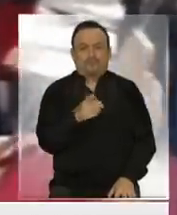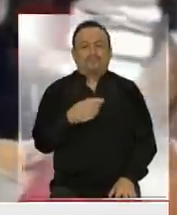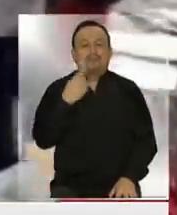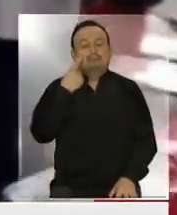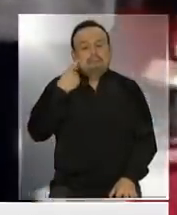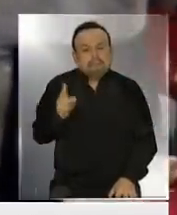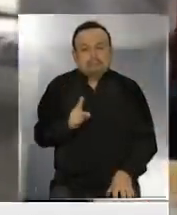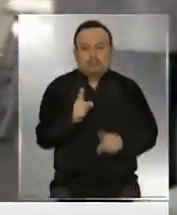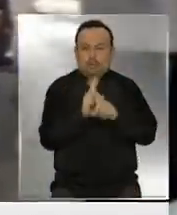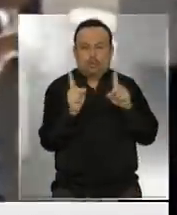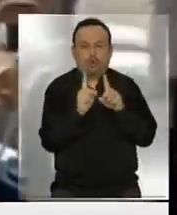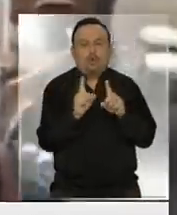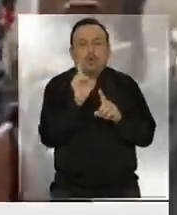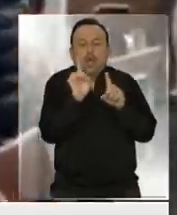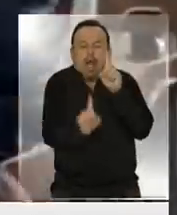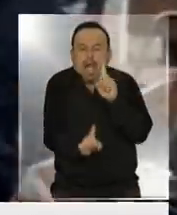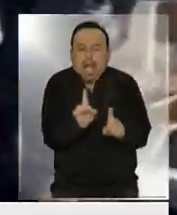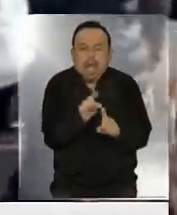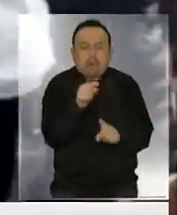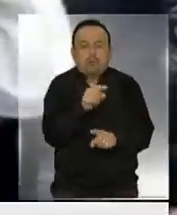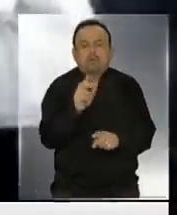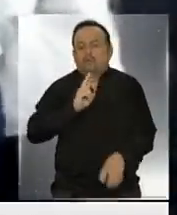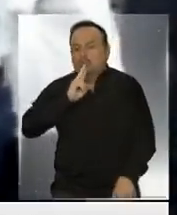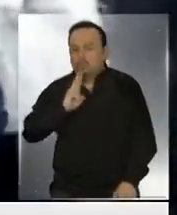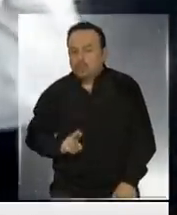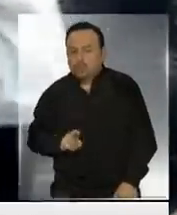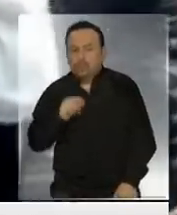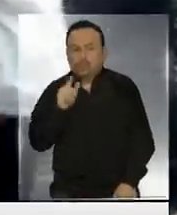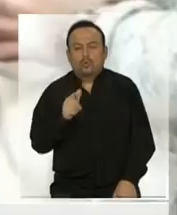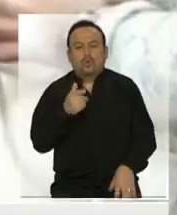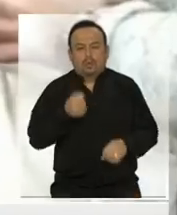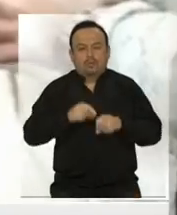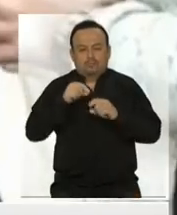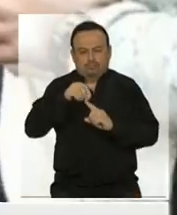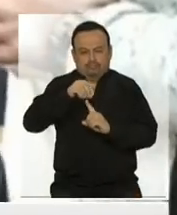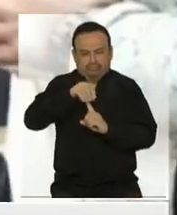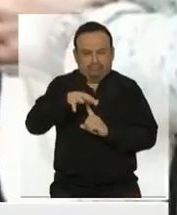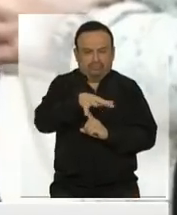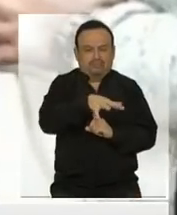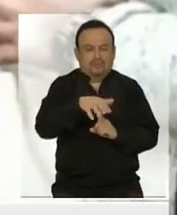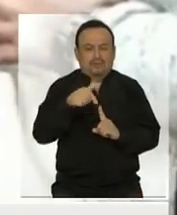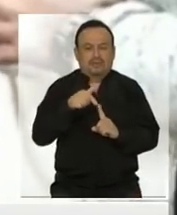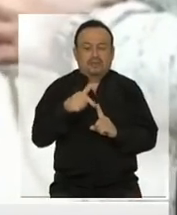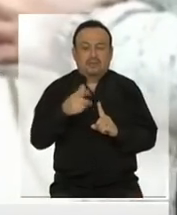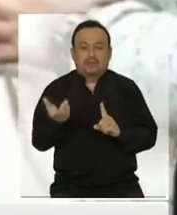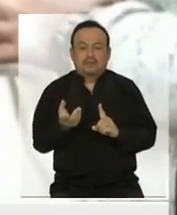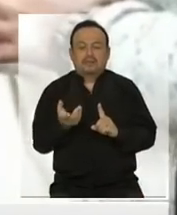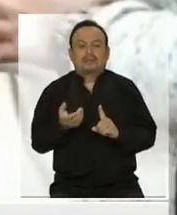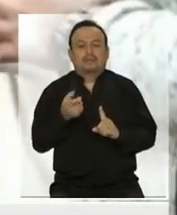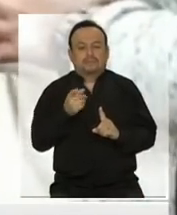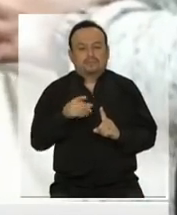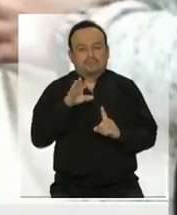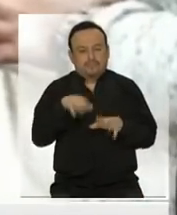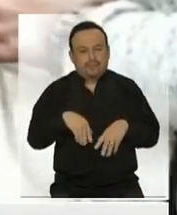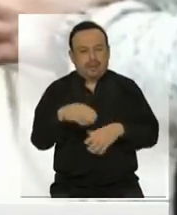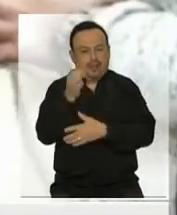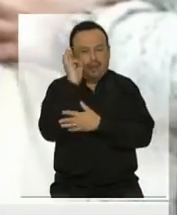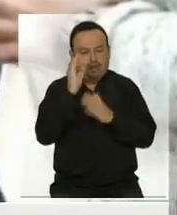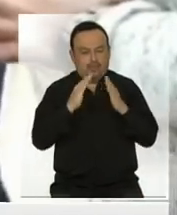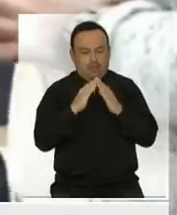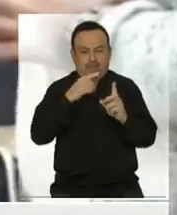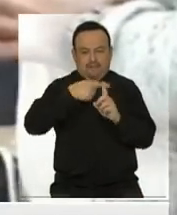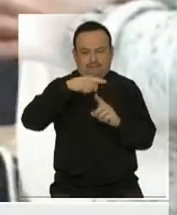hemos tenido casos puntuales en el sur donde se han propagado algunos brotes a raíz de precisamente los cultos religiosos